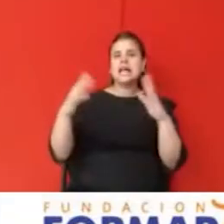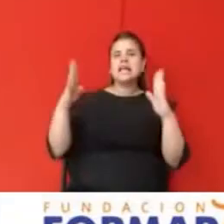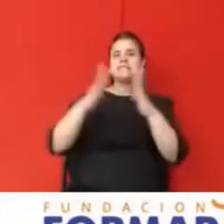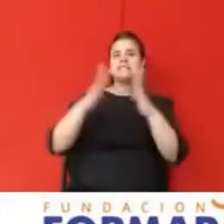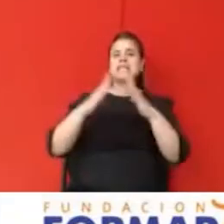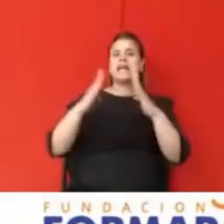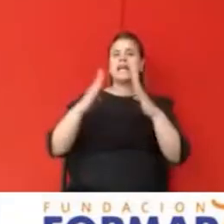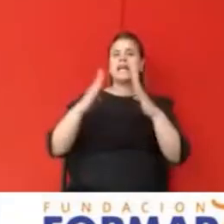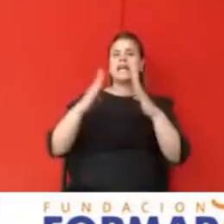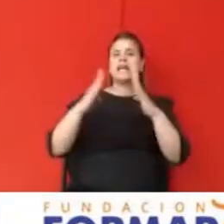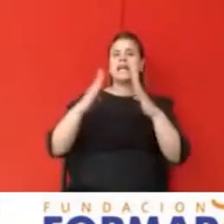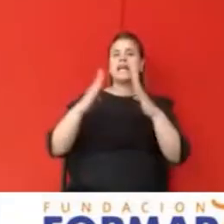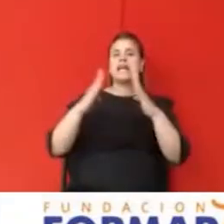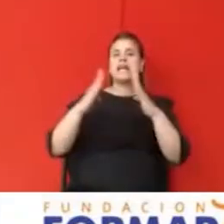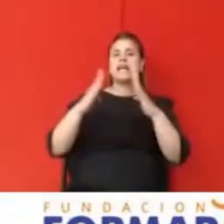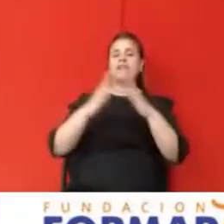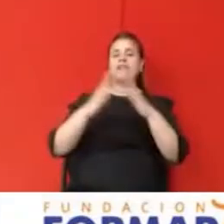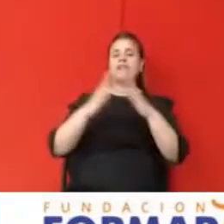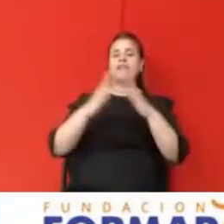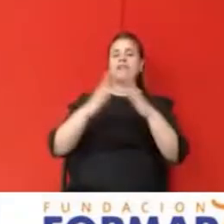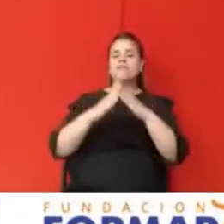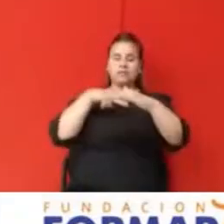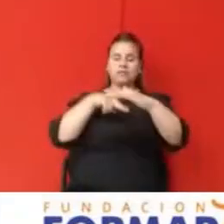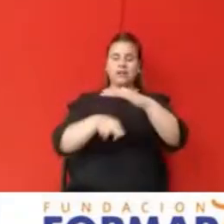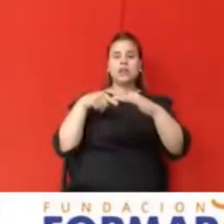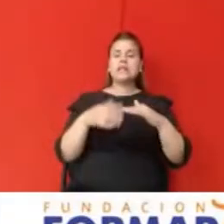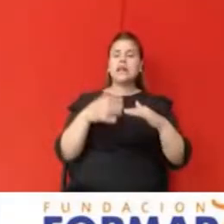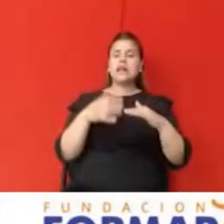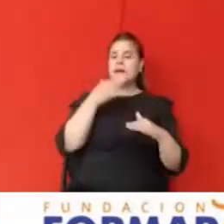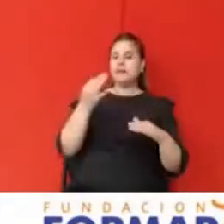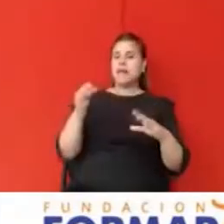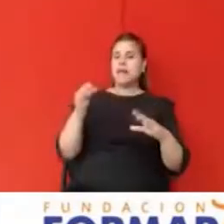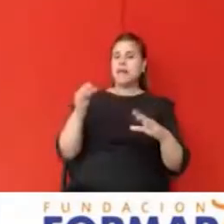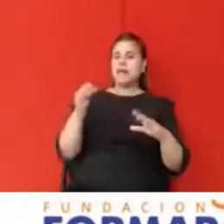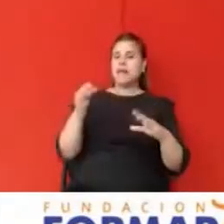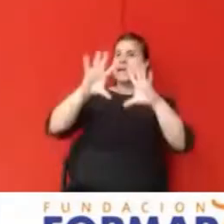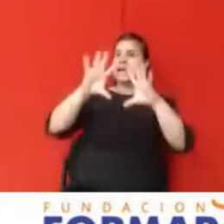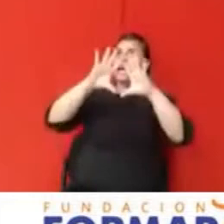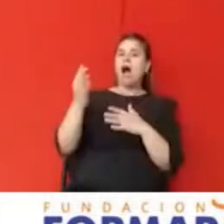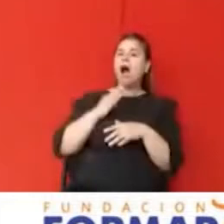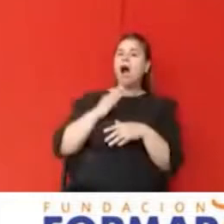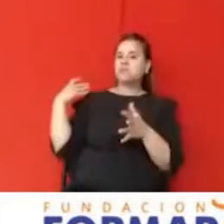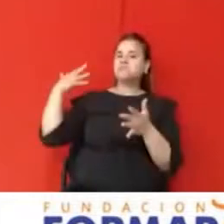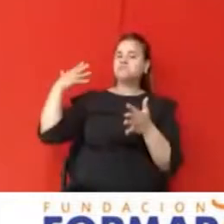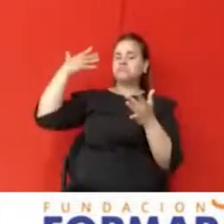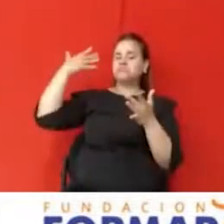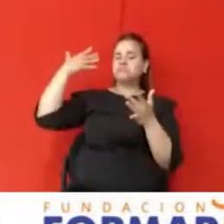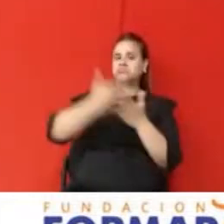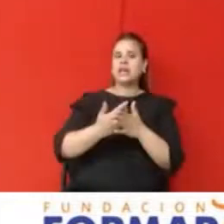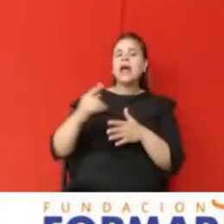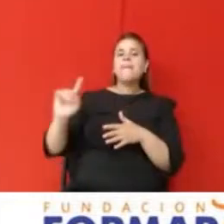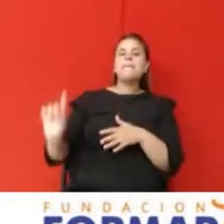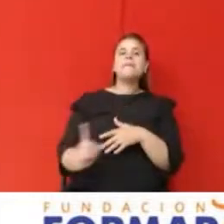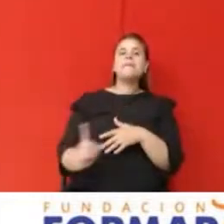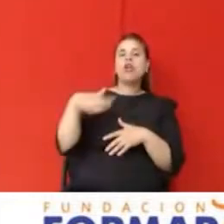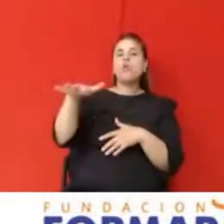resto del mundo. En el primer lugar donde apareció como una modalidad prestacional fue en los Estados Unidos, en el Hospital